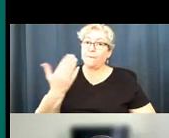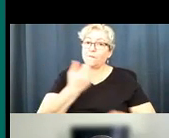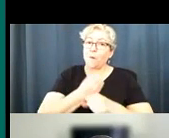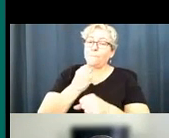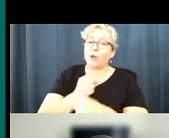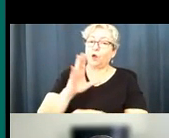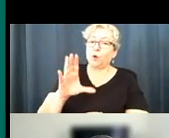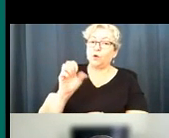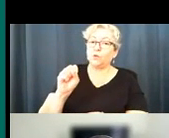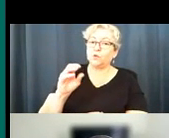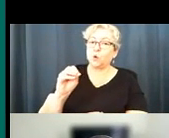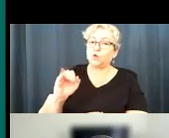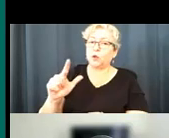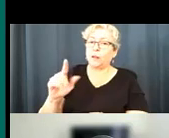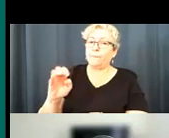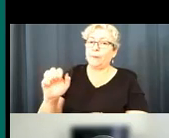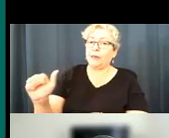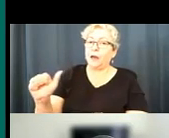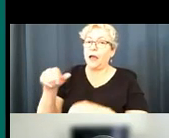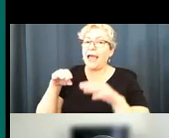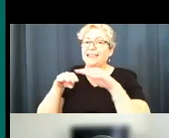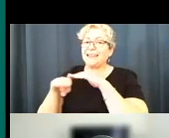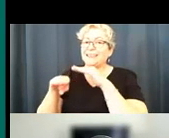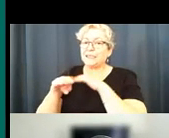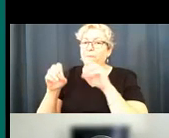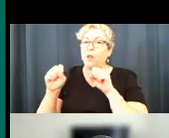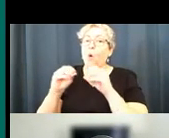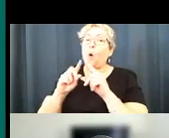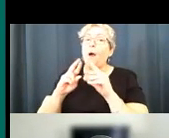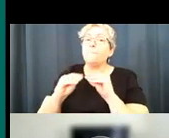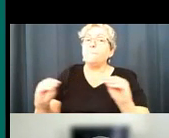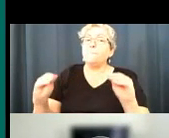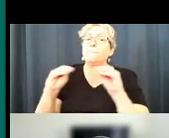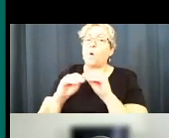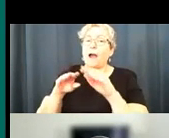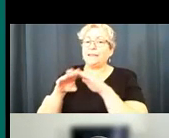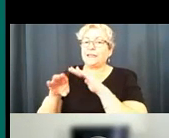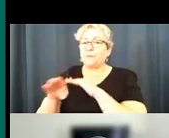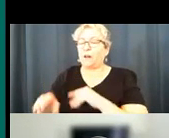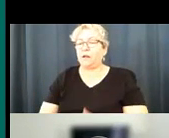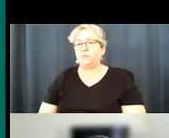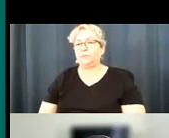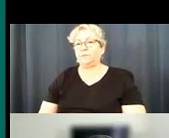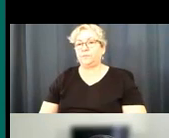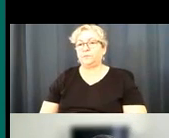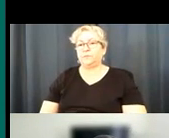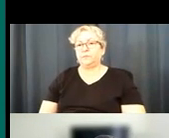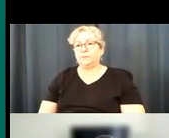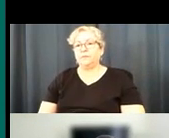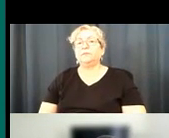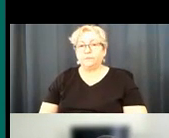de cómo hacer su social media accesible? Más accesible.